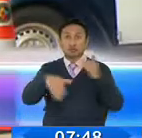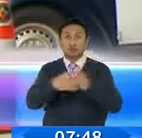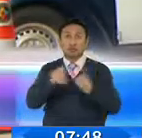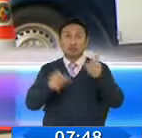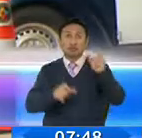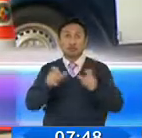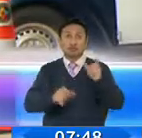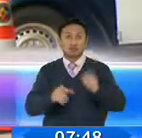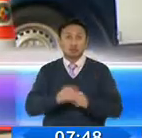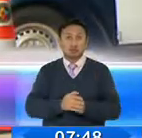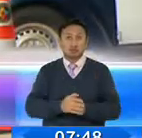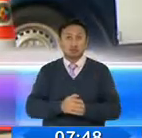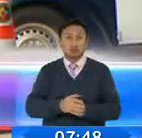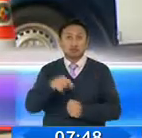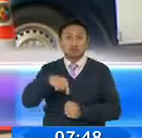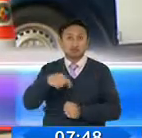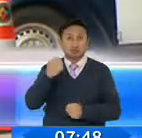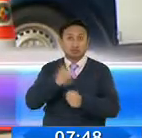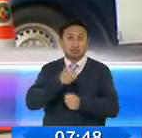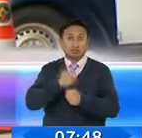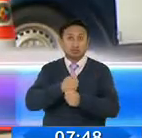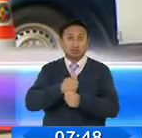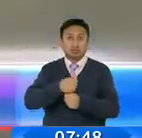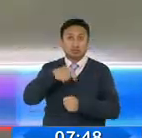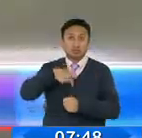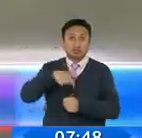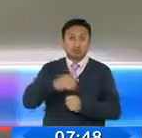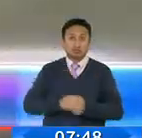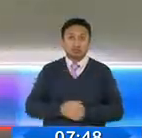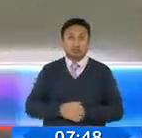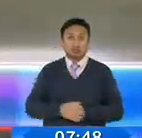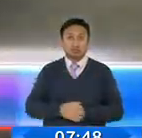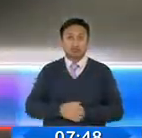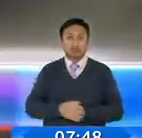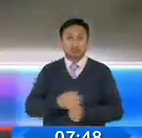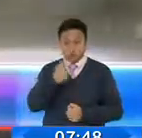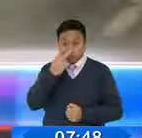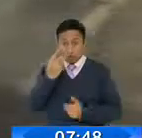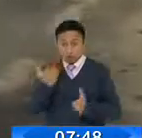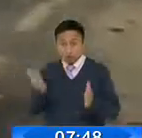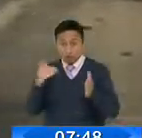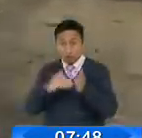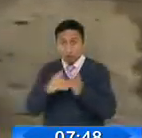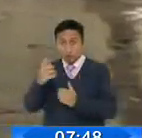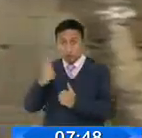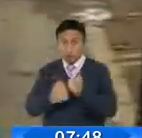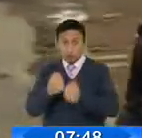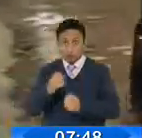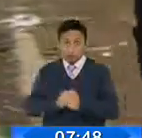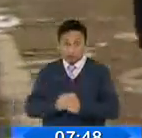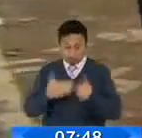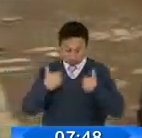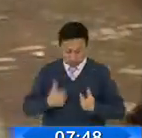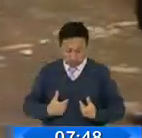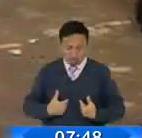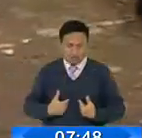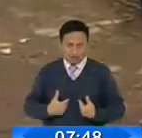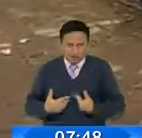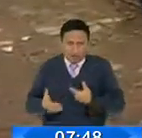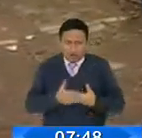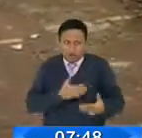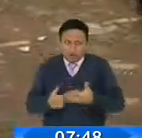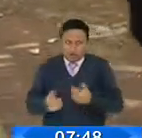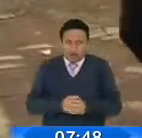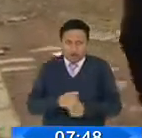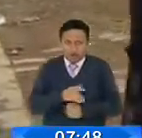nosotros que trabajamos para la ciudadanía. Y que si vuelve a haber algo similar, con o sin uniforme, dentro o fuera